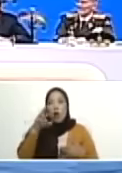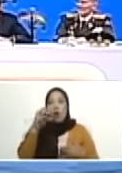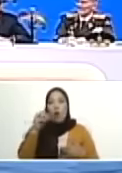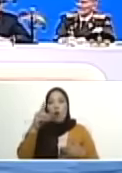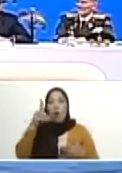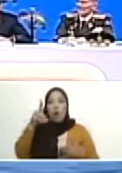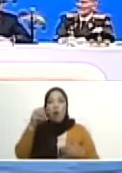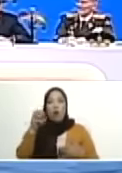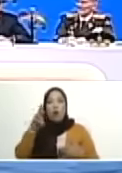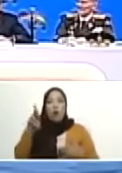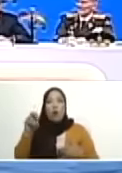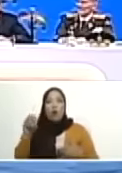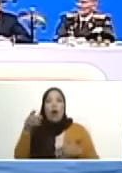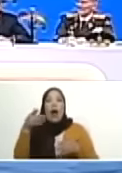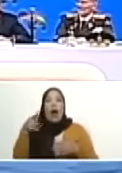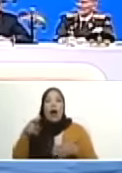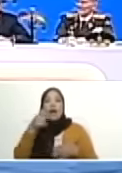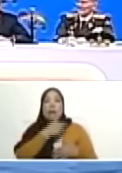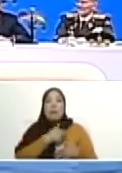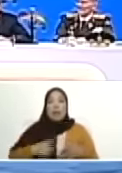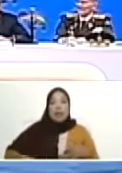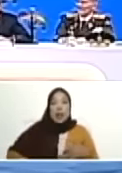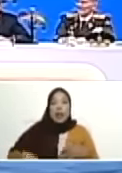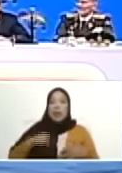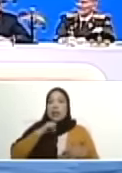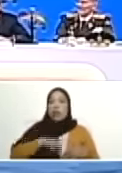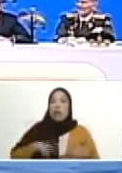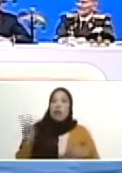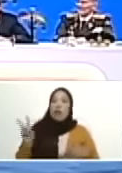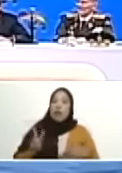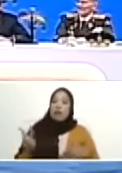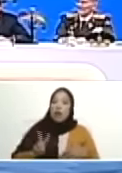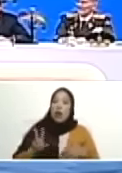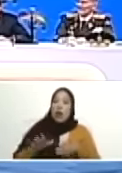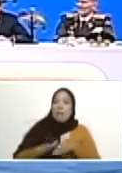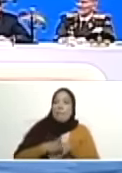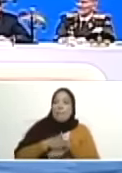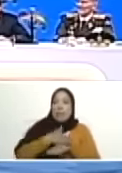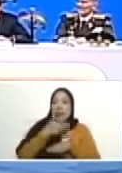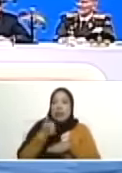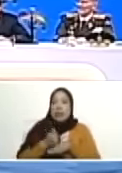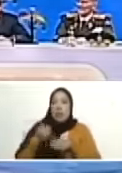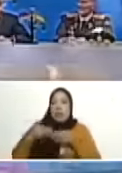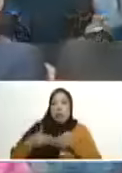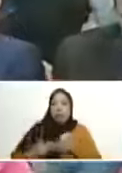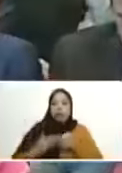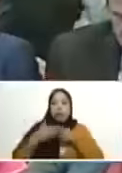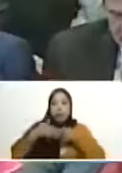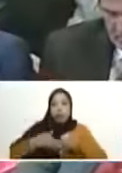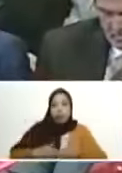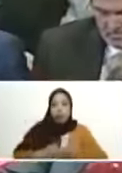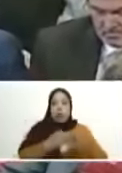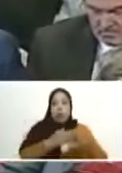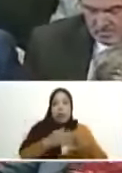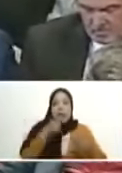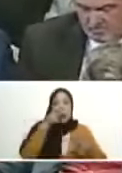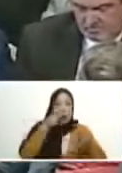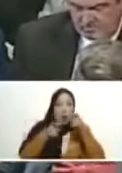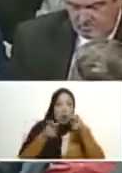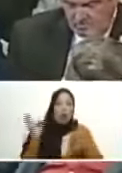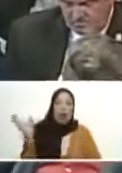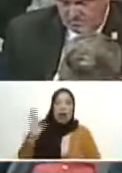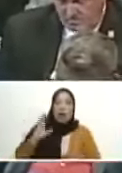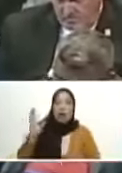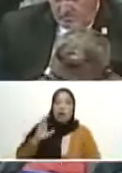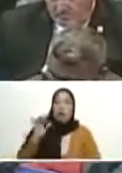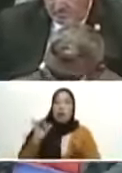militar a Venezuela con la intención de tomar los puertos principales del país, así como la ciudad capital, Caracas. Ese